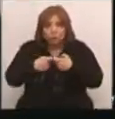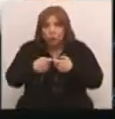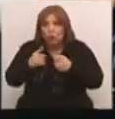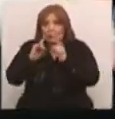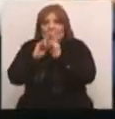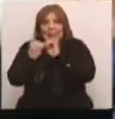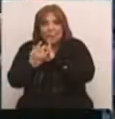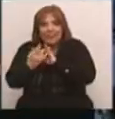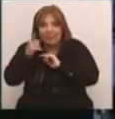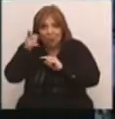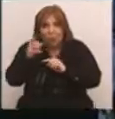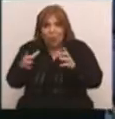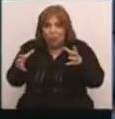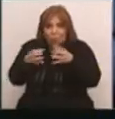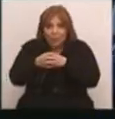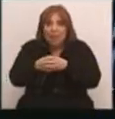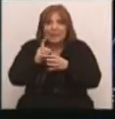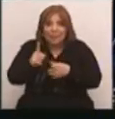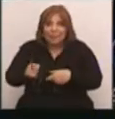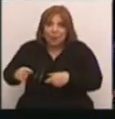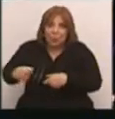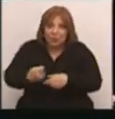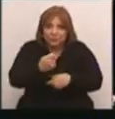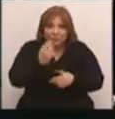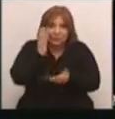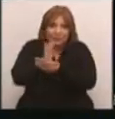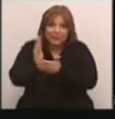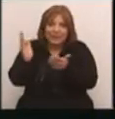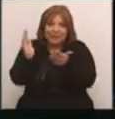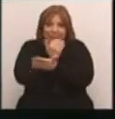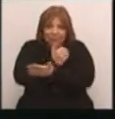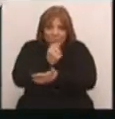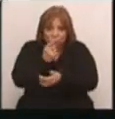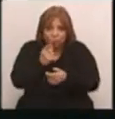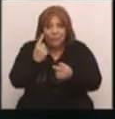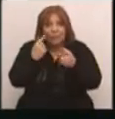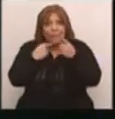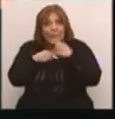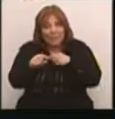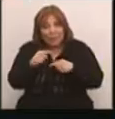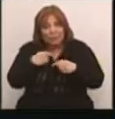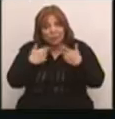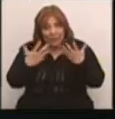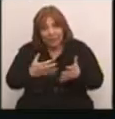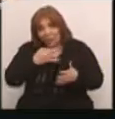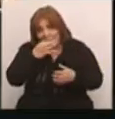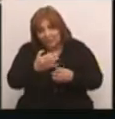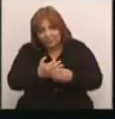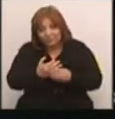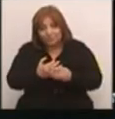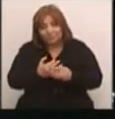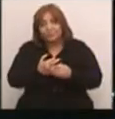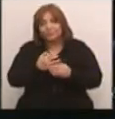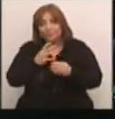parlamentarios que también llevaron al impeachment que terminó con la destitución. También quiero decir que se rigieron